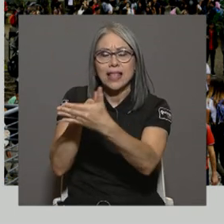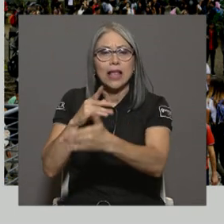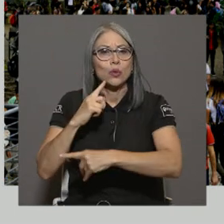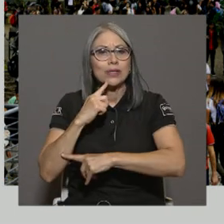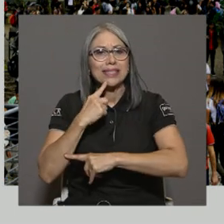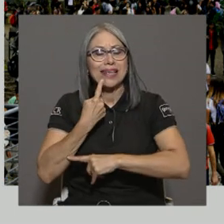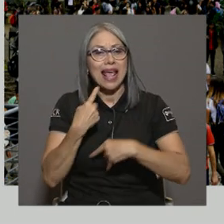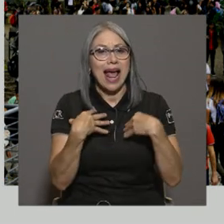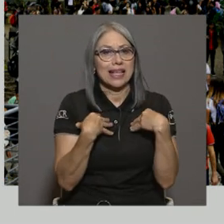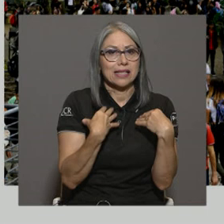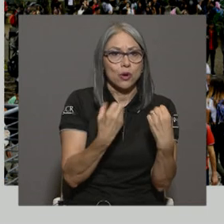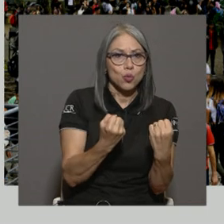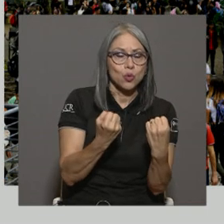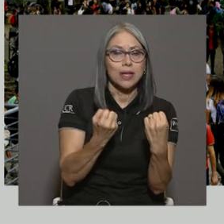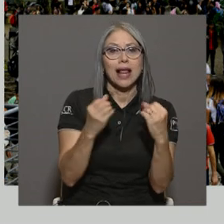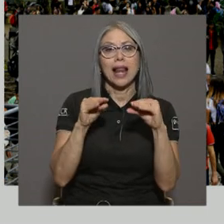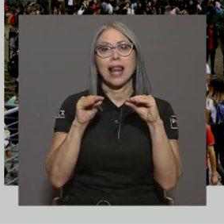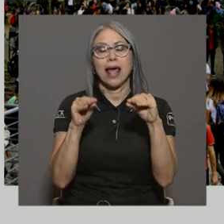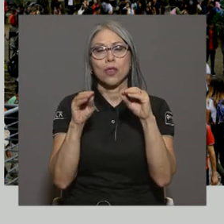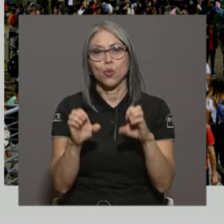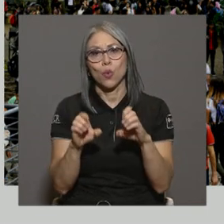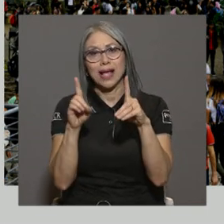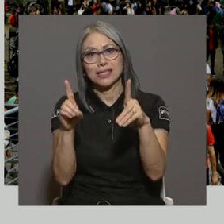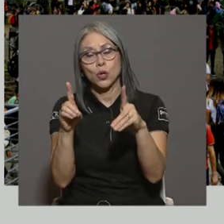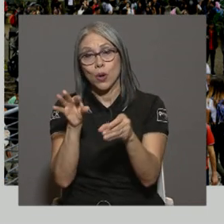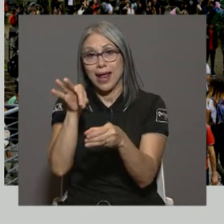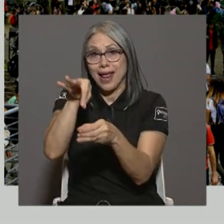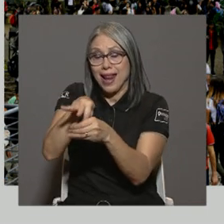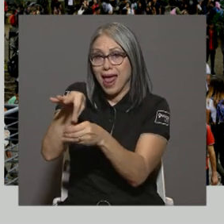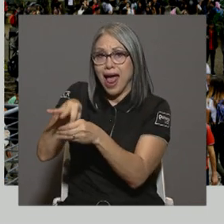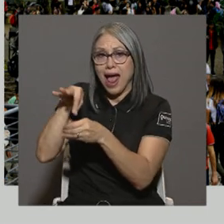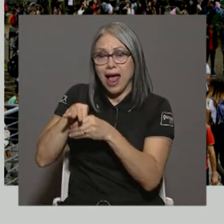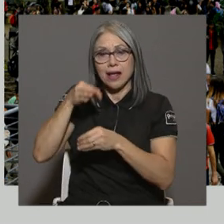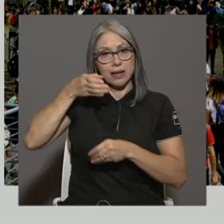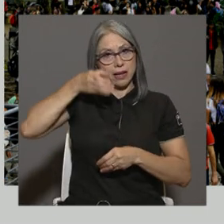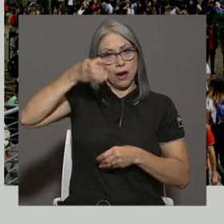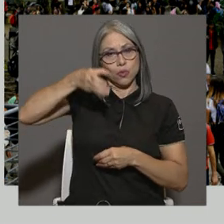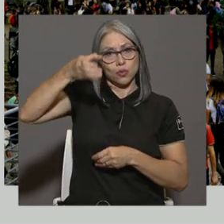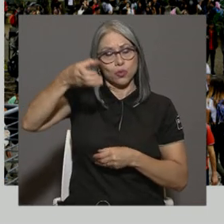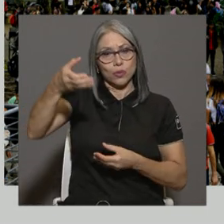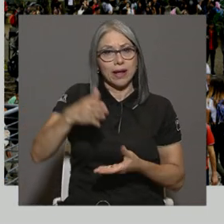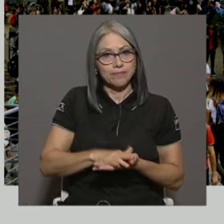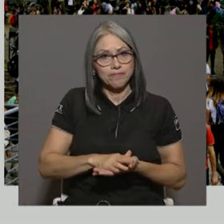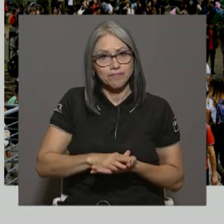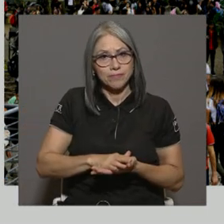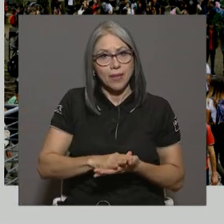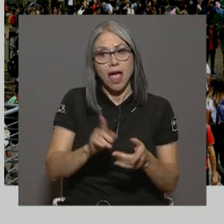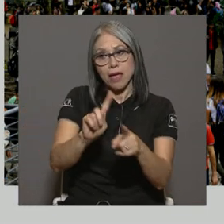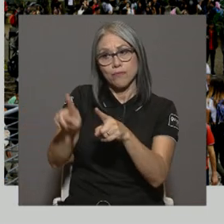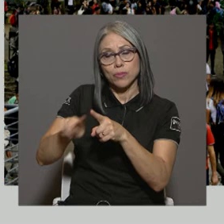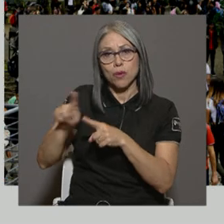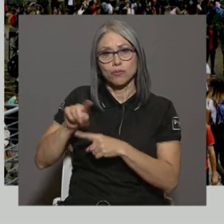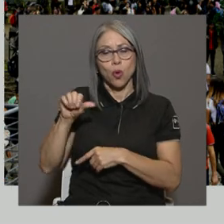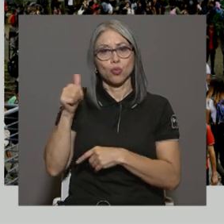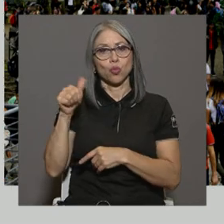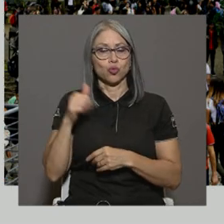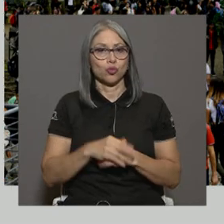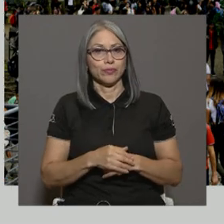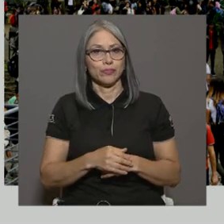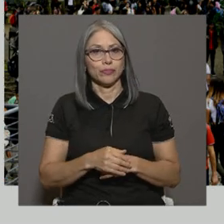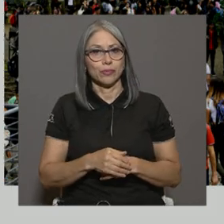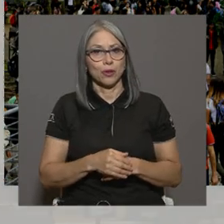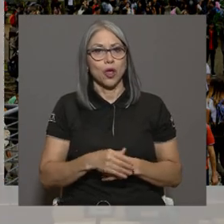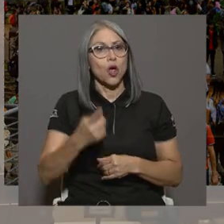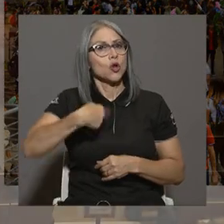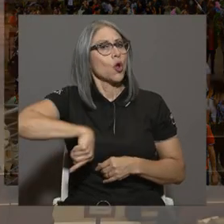salud, la educación, el agro, la cultura, entre otros. No